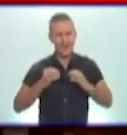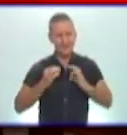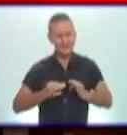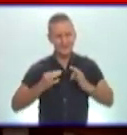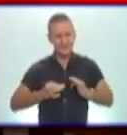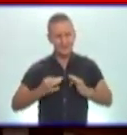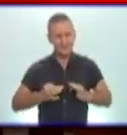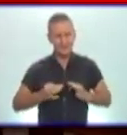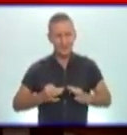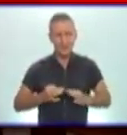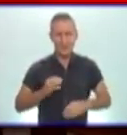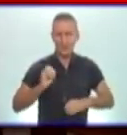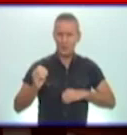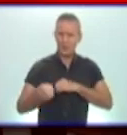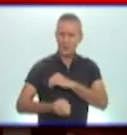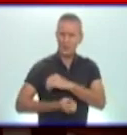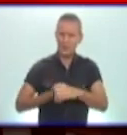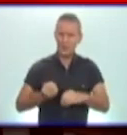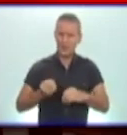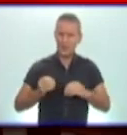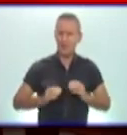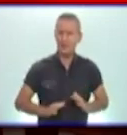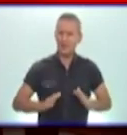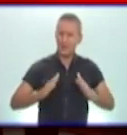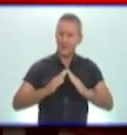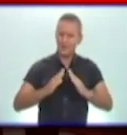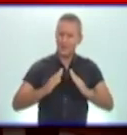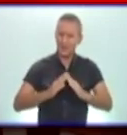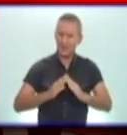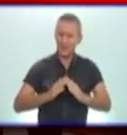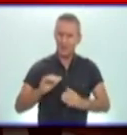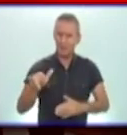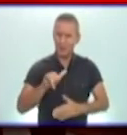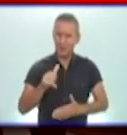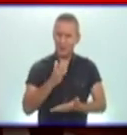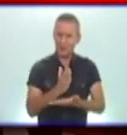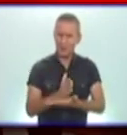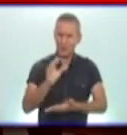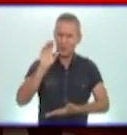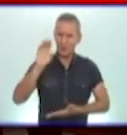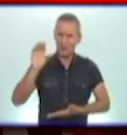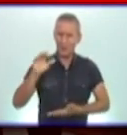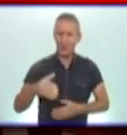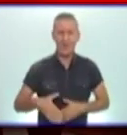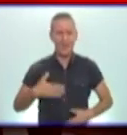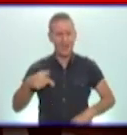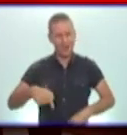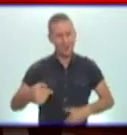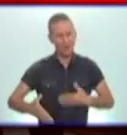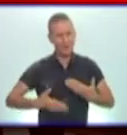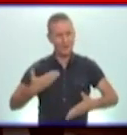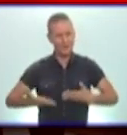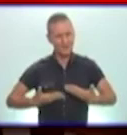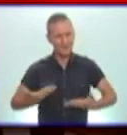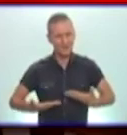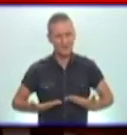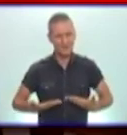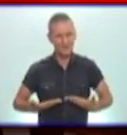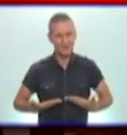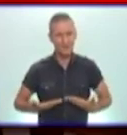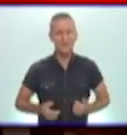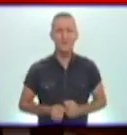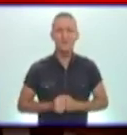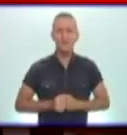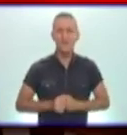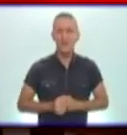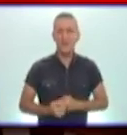logrado convertir sus hogares en escuelas. Vamos entonces a disfrutar de una de estas iniciativas que nos ha llegado